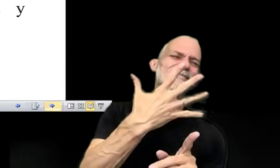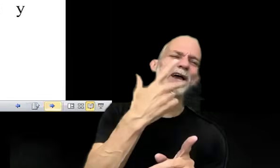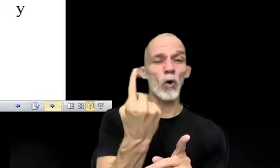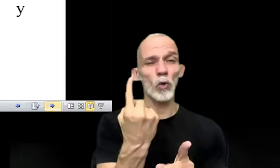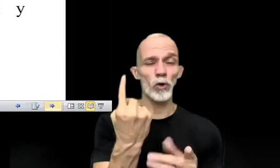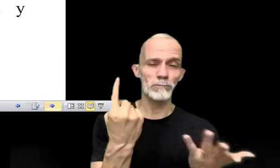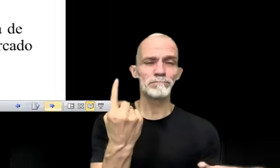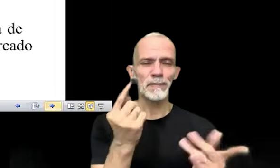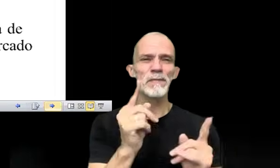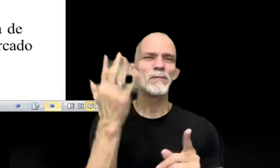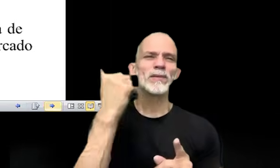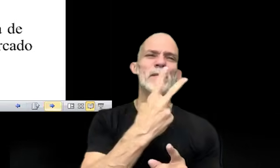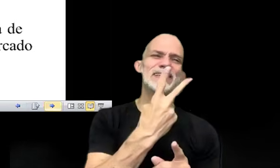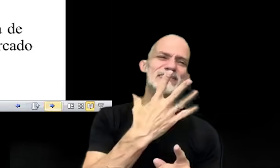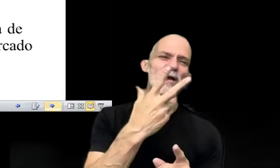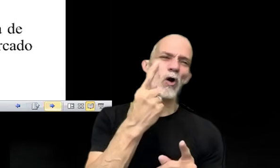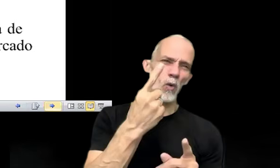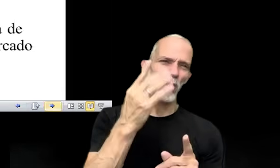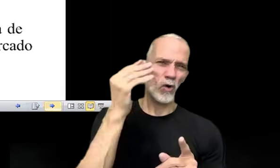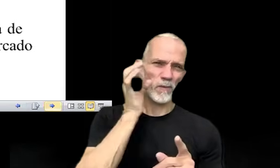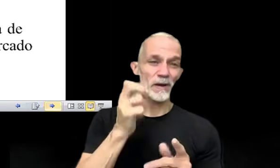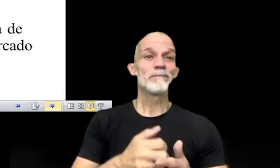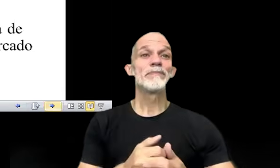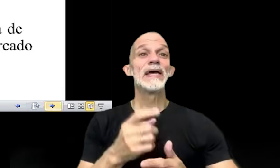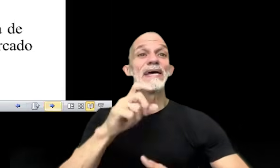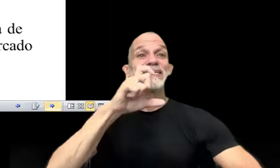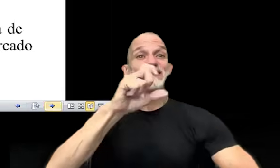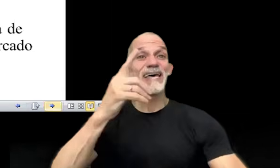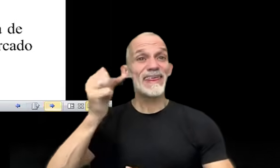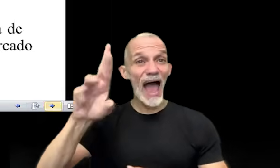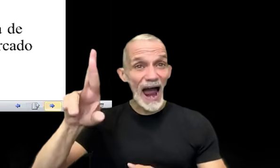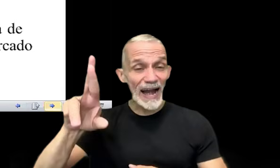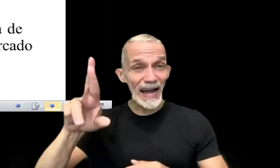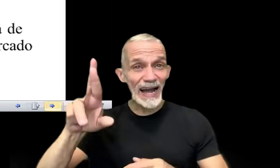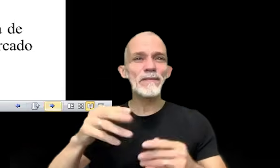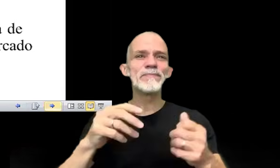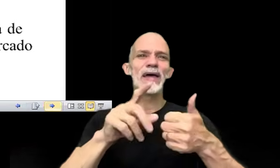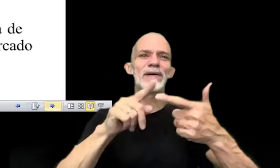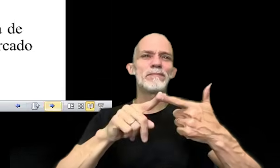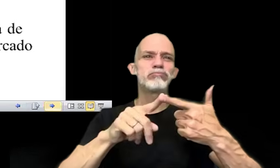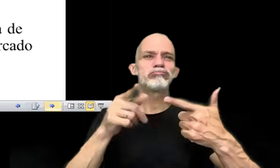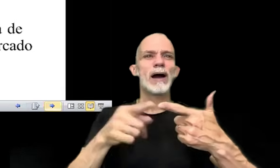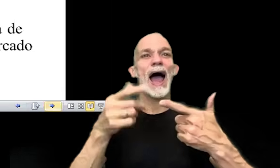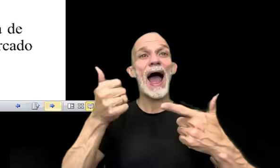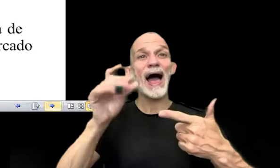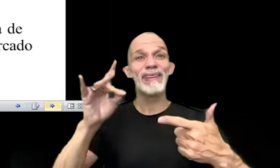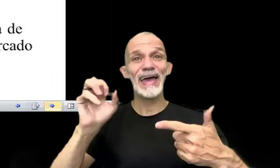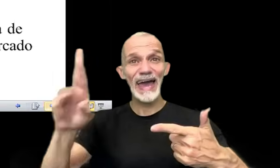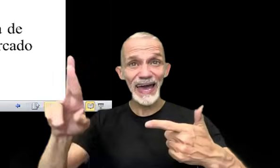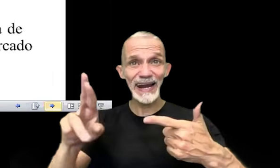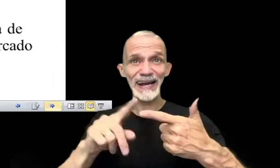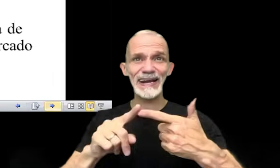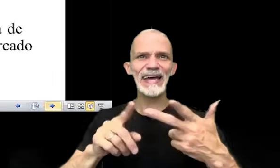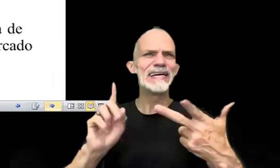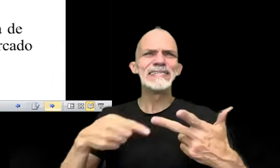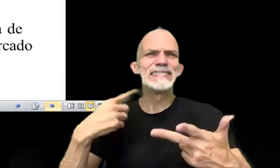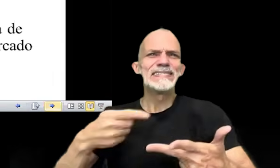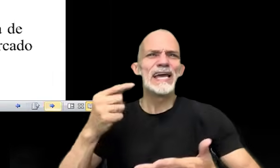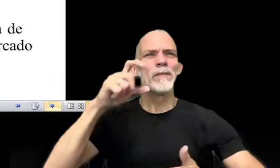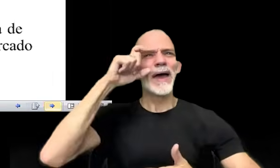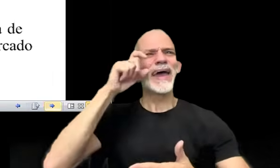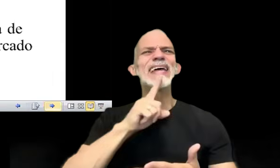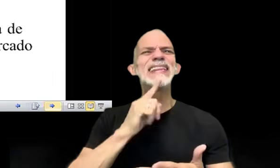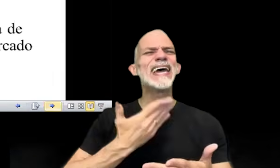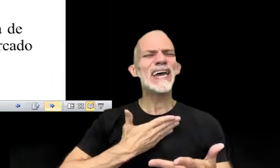que a veces uno le queda el 25.1. Los CDR, los ETF y los ADR, ¿no? Que siempre